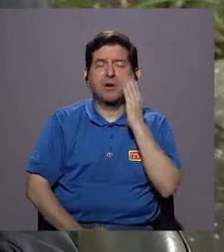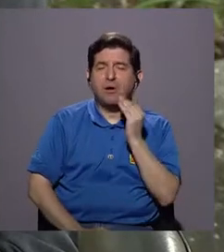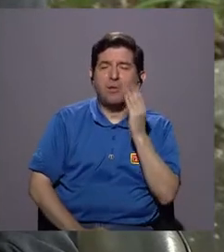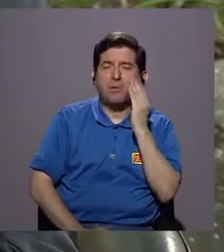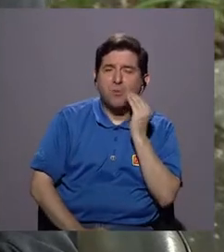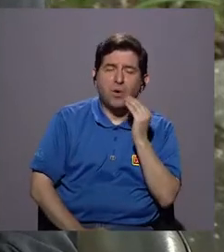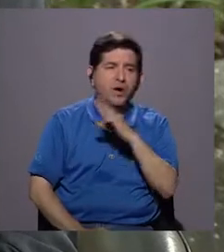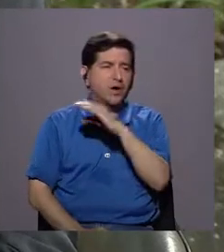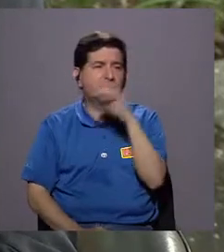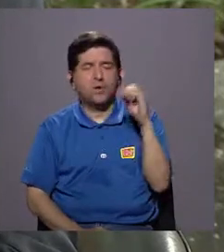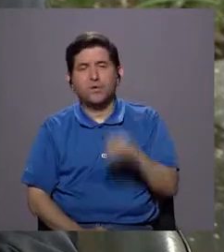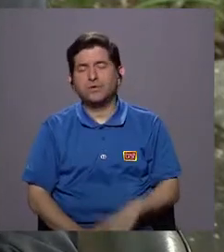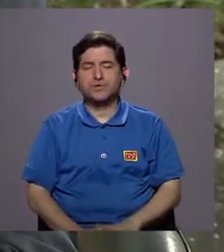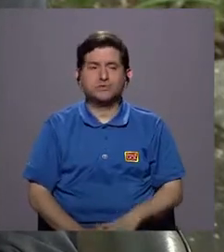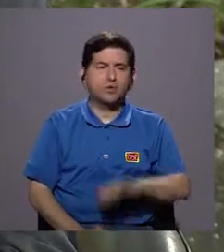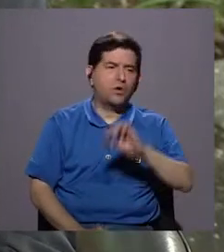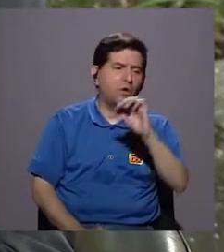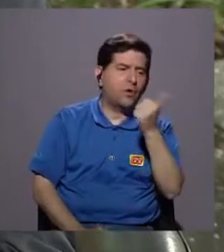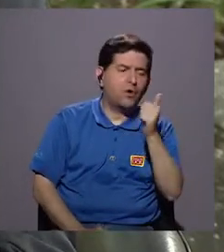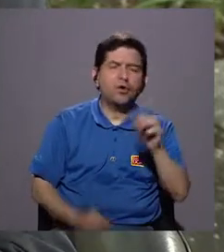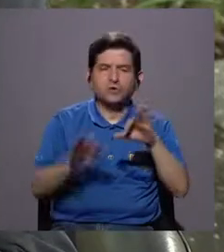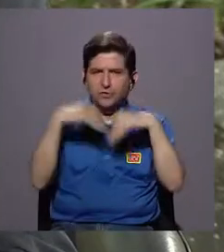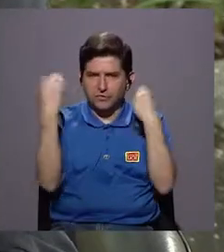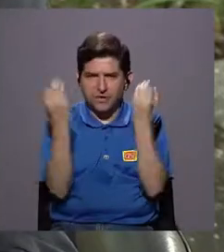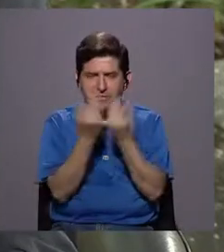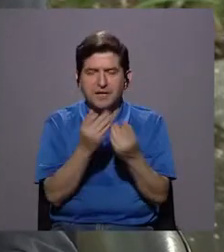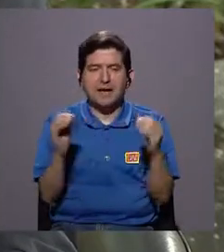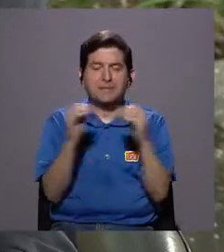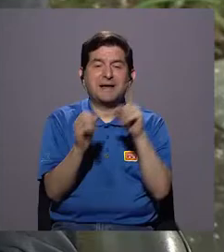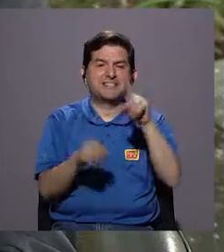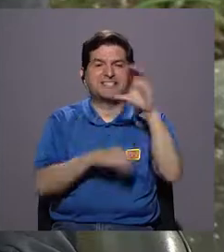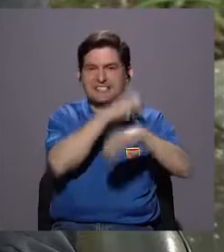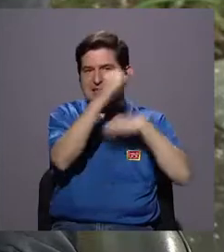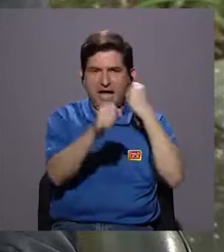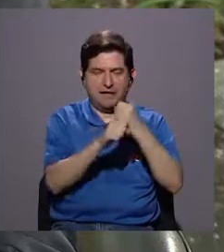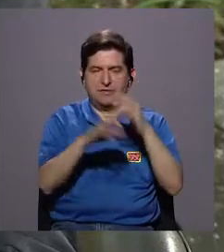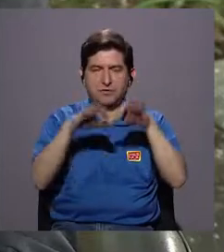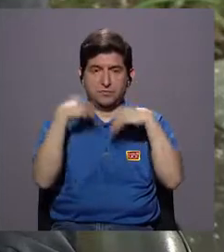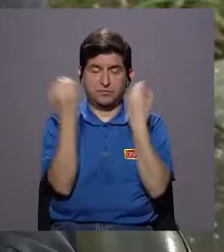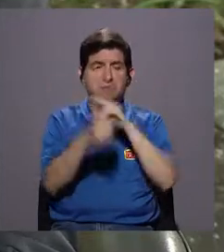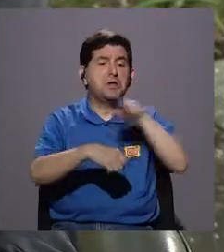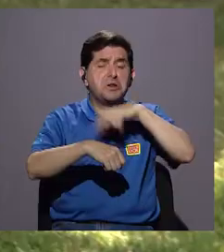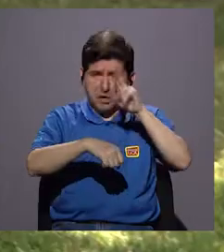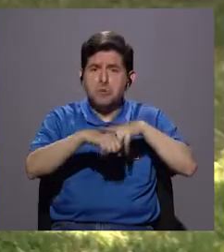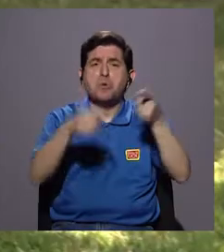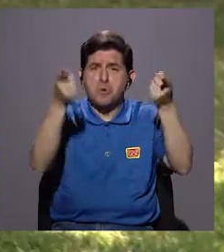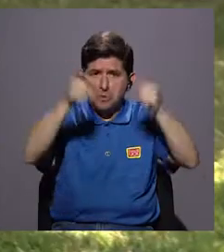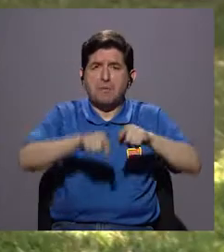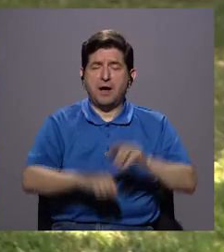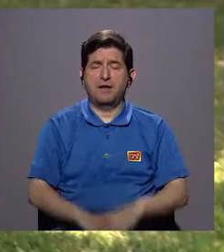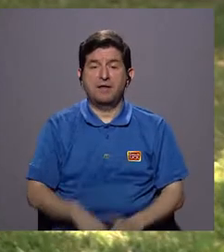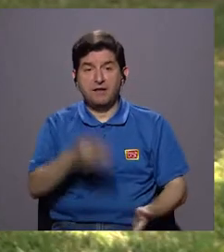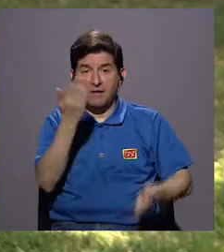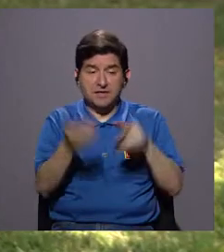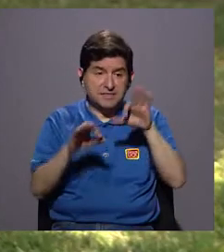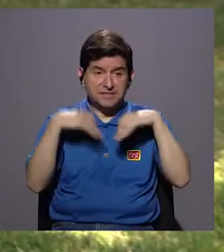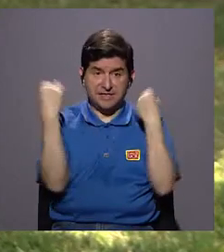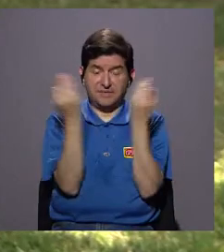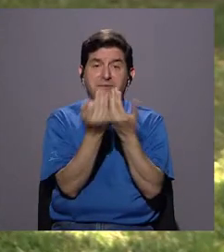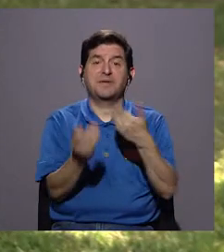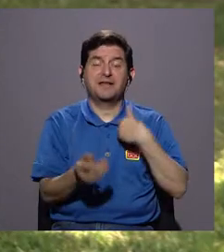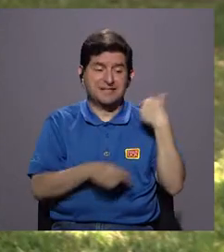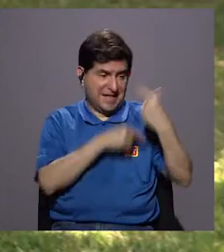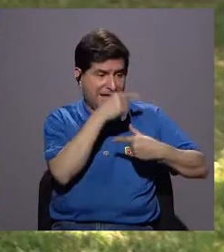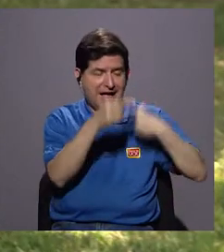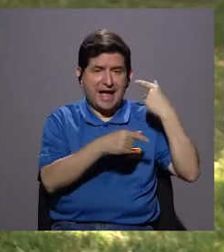abuelos o tatarabuelos o bisabuelos o gente que cumplió más de 100 años. Hay familias donde eso es muy común. Uh-huh. Es muy probable que esas familias tengan